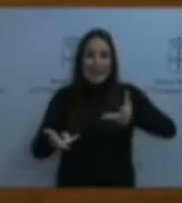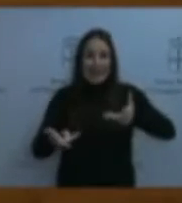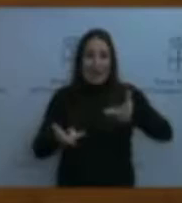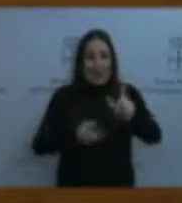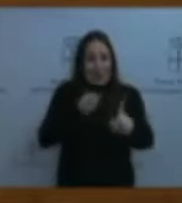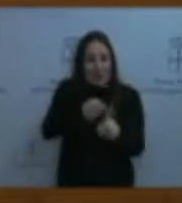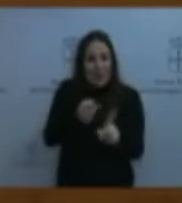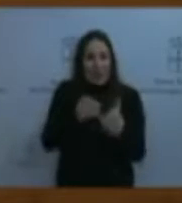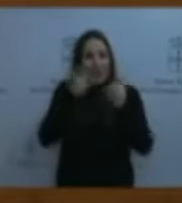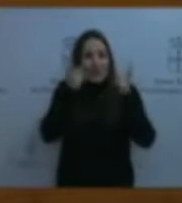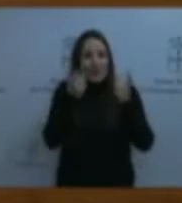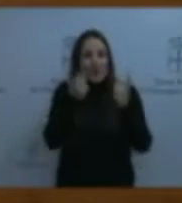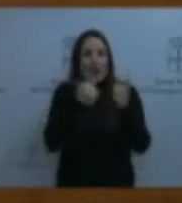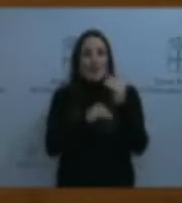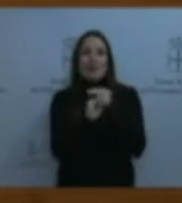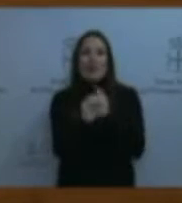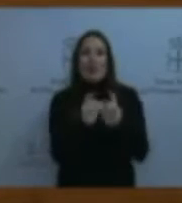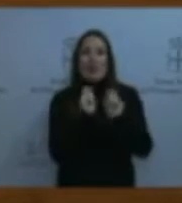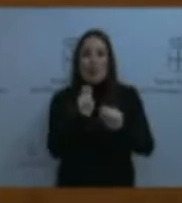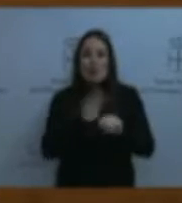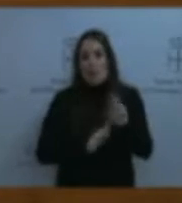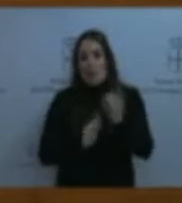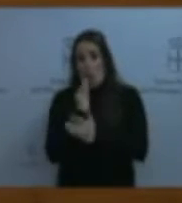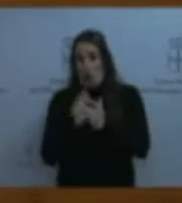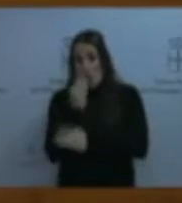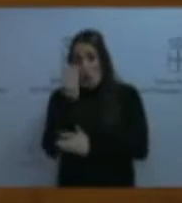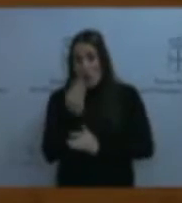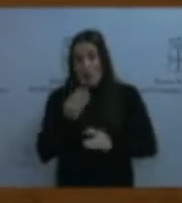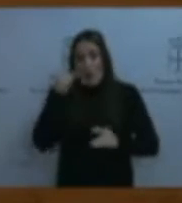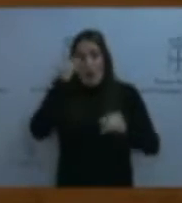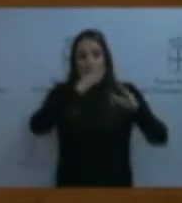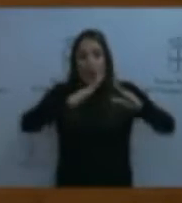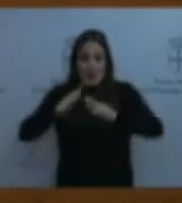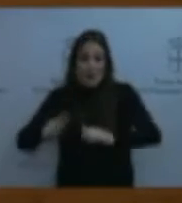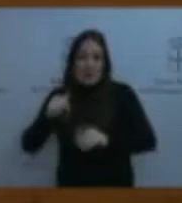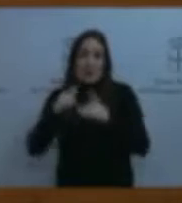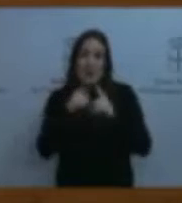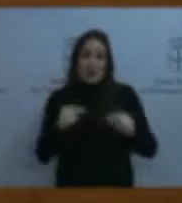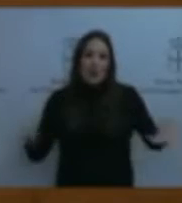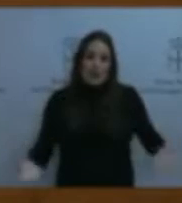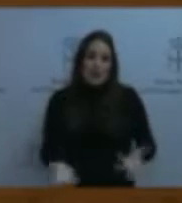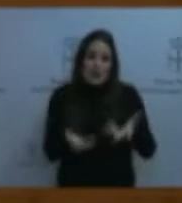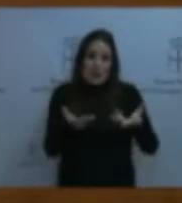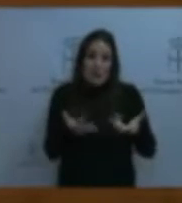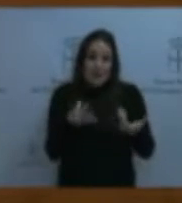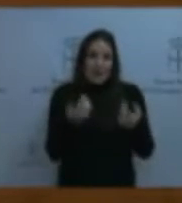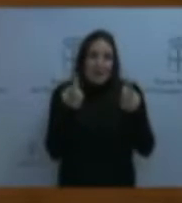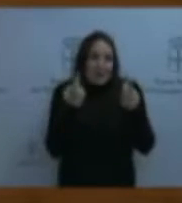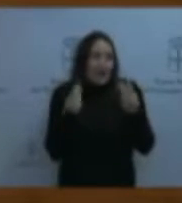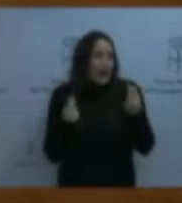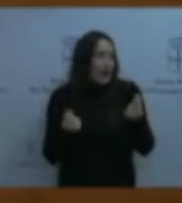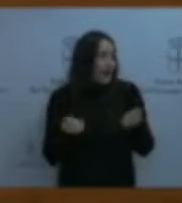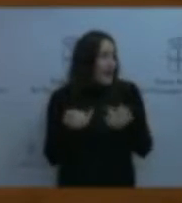a estabilizar la producción de las pequeñas ganaderías asturianas y se está buscando una